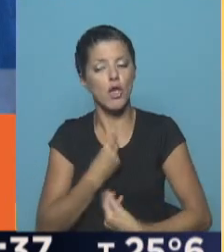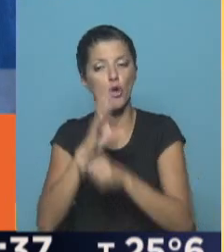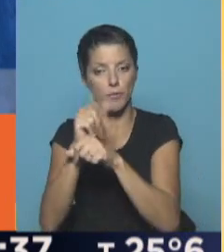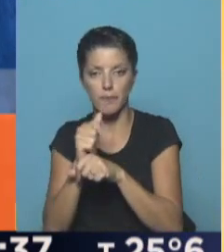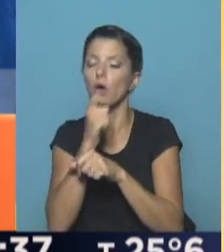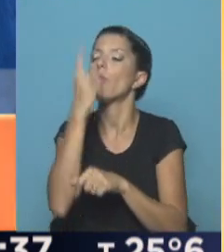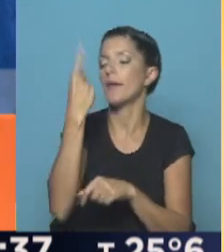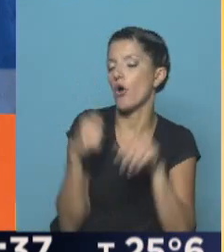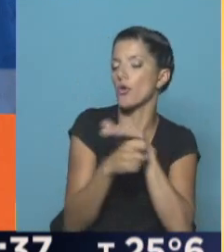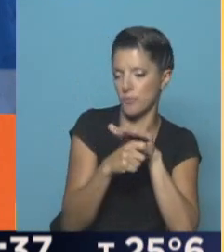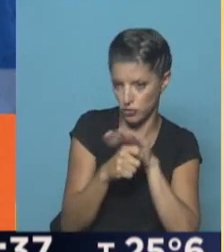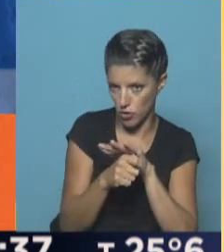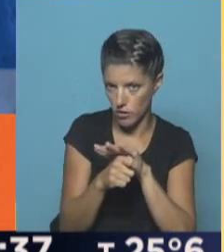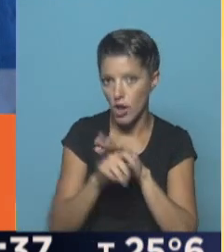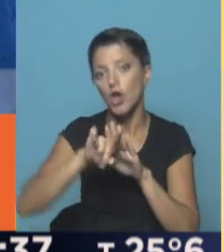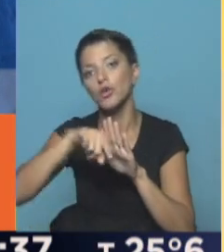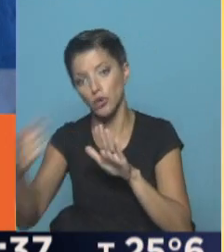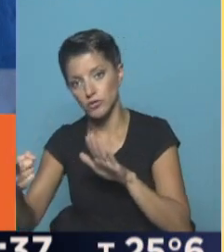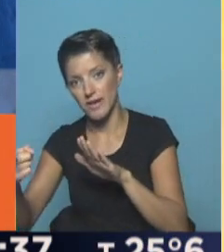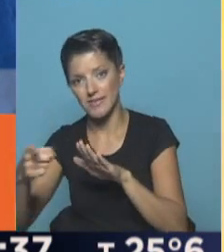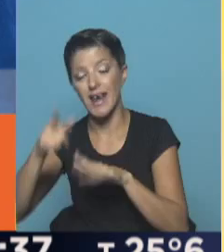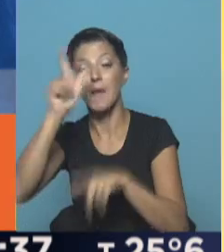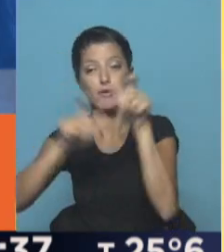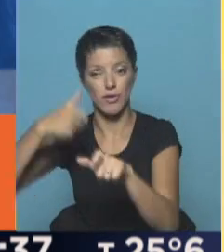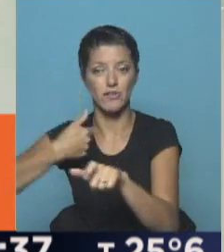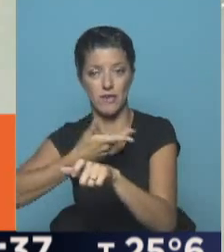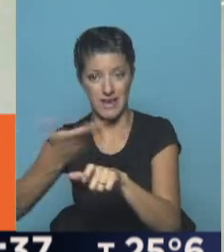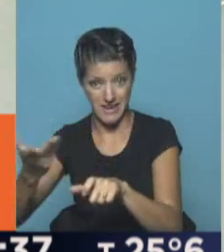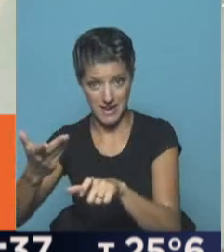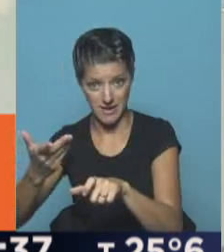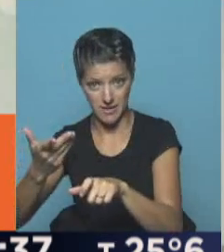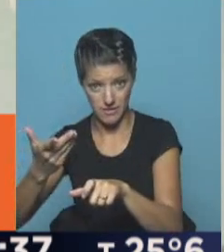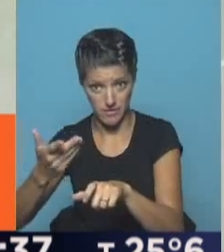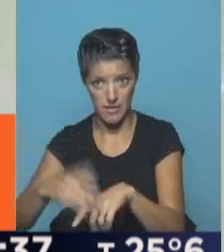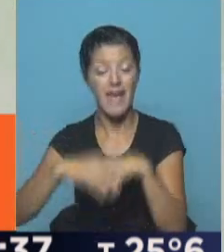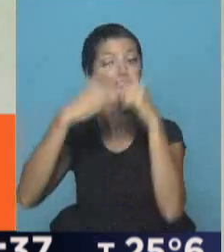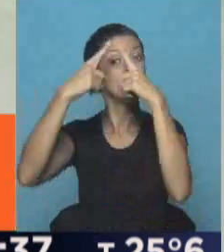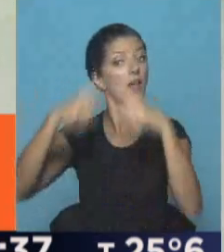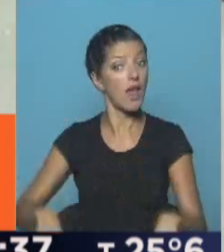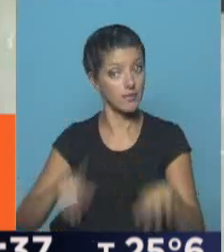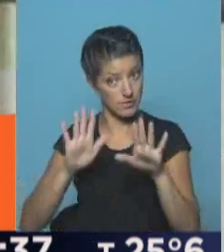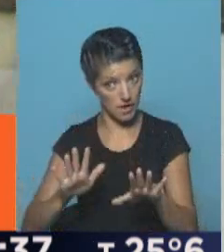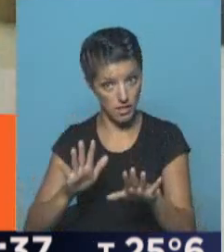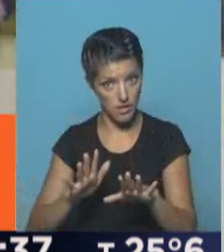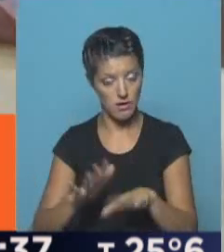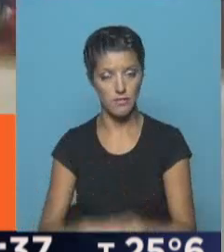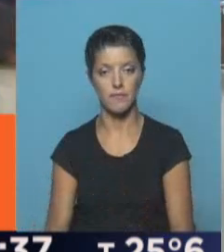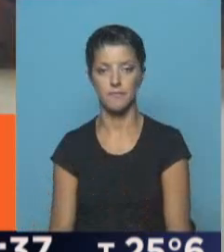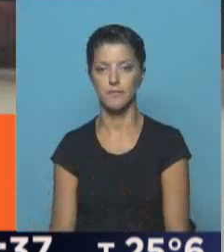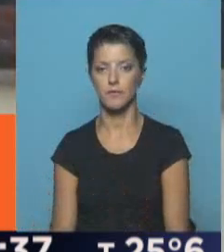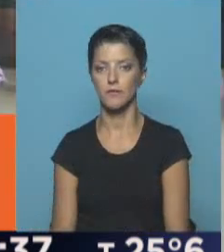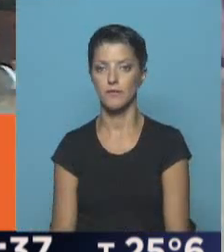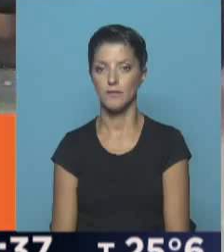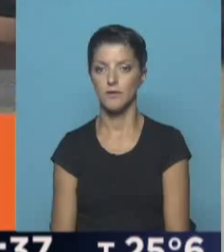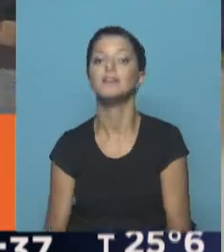nivel de corrupción que existe y otra cosa es el nivel de ciudadanía que es a nivel ciudadano, que es muy grande, y es lo que aprecia el